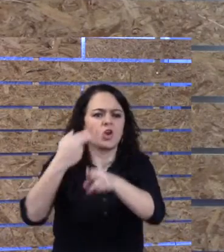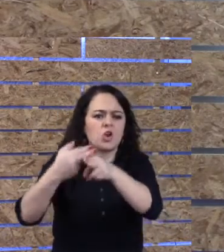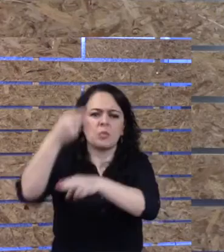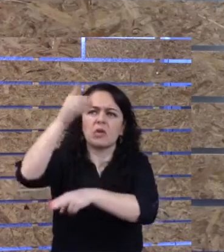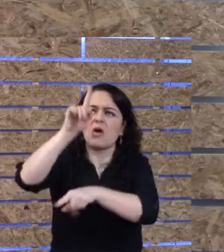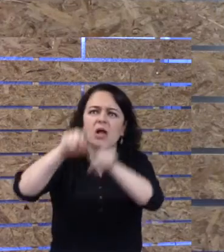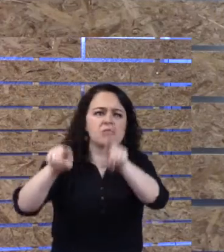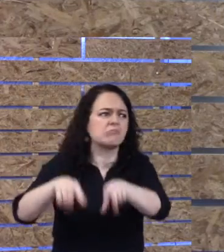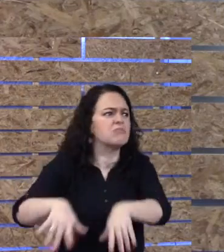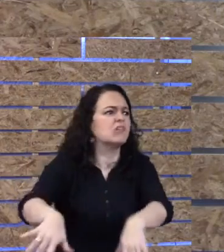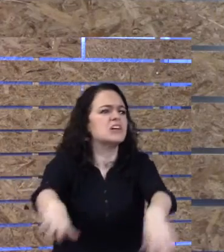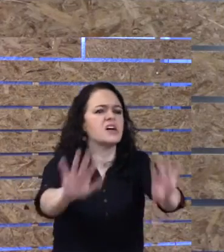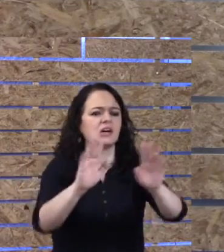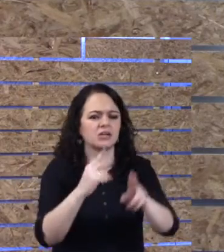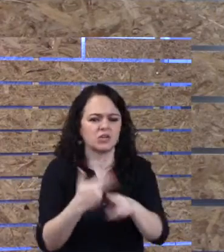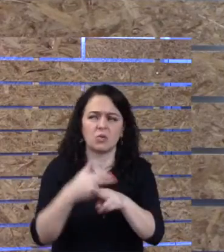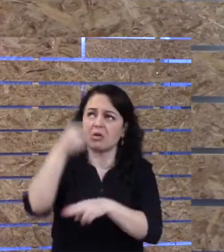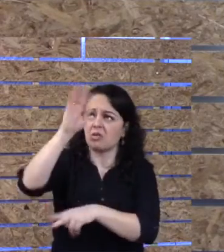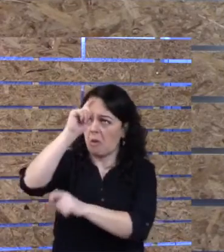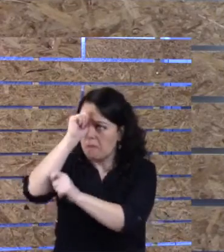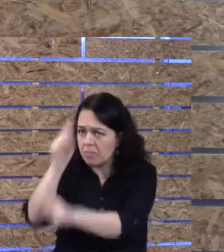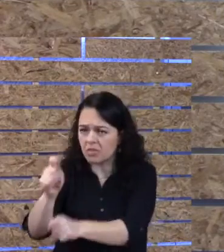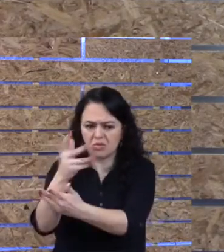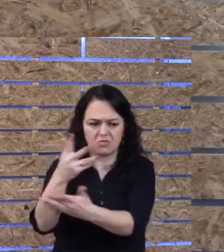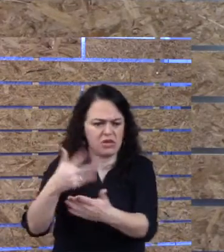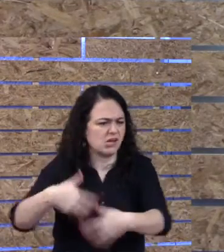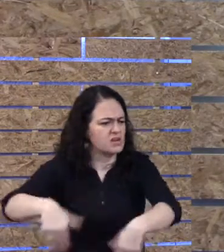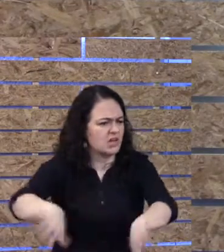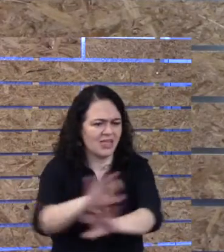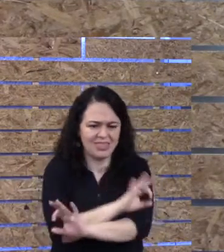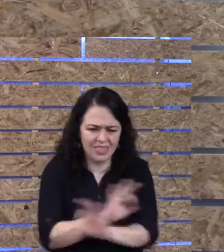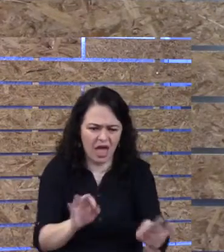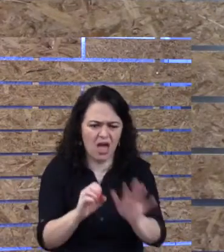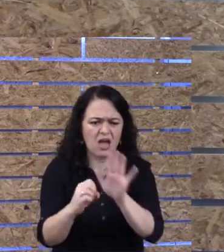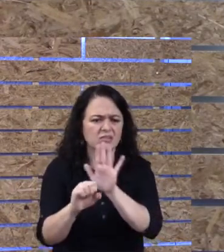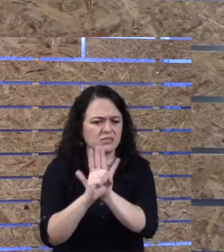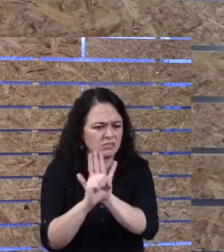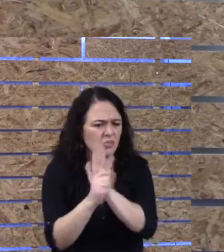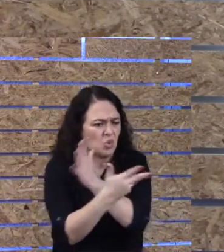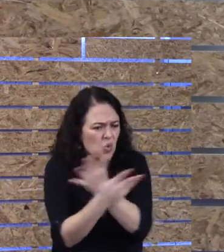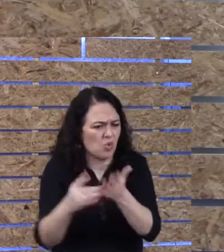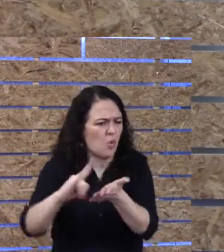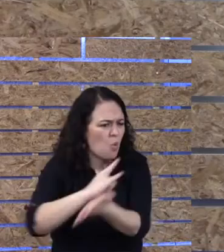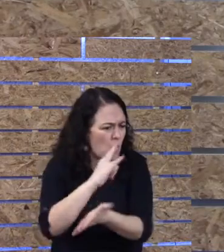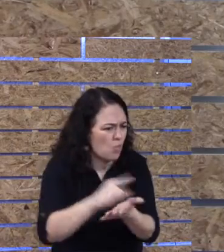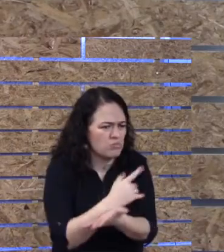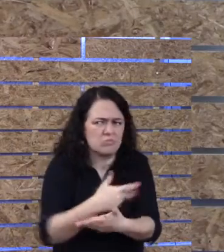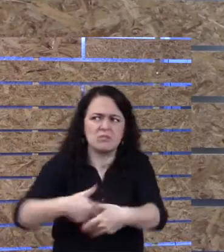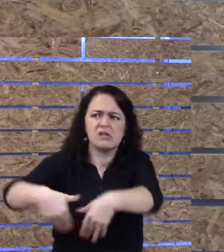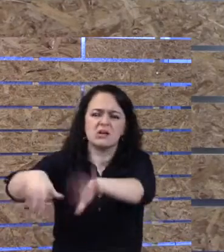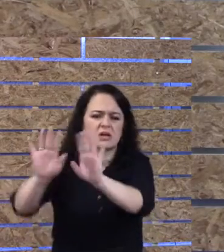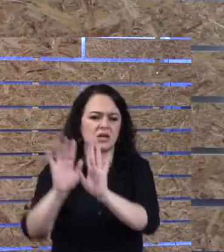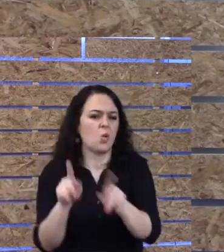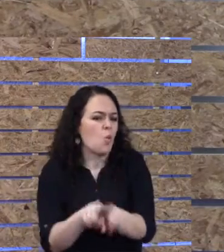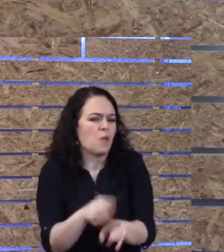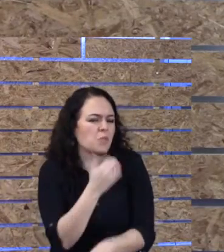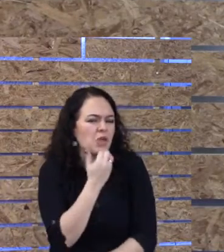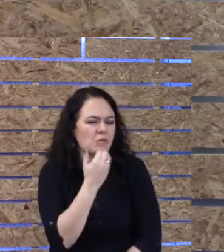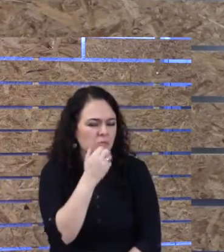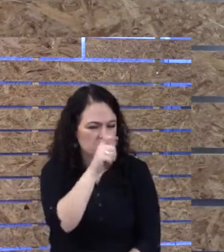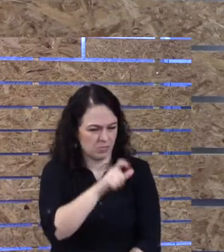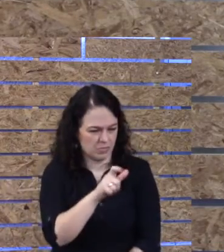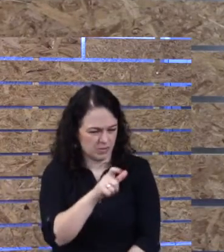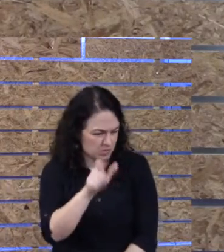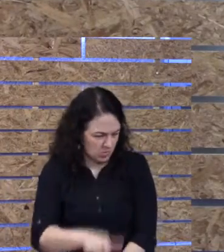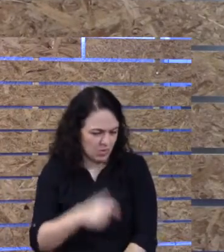Un uso banal de palabras y símbolos. Como la empleada en el almacén que cuando te acerca